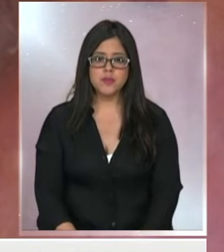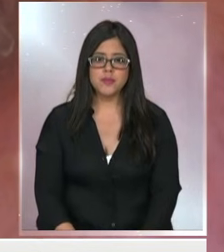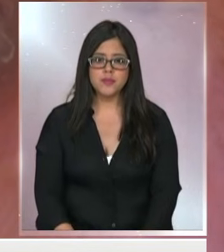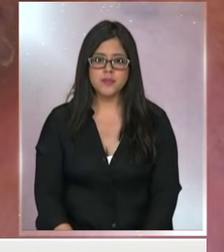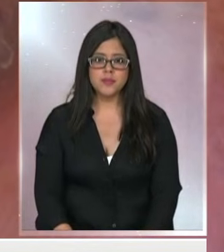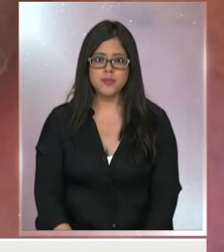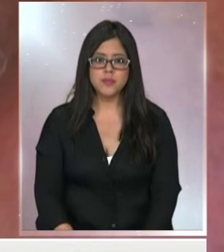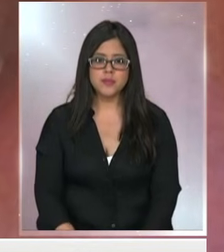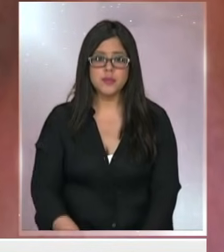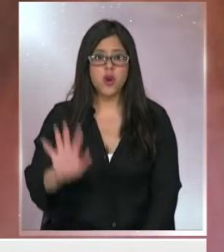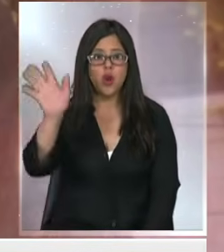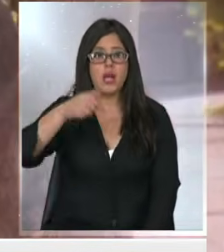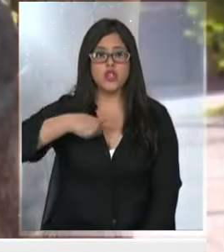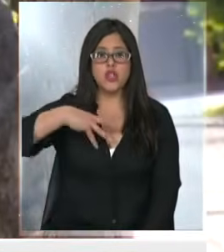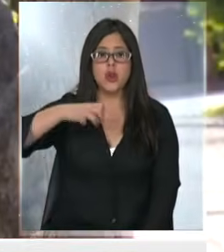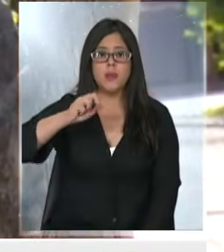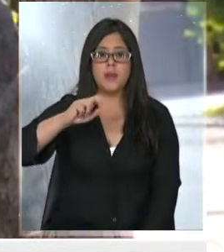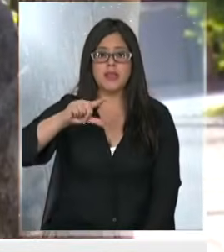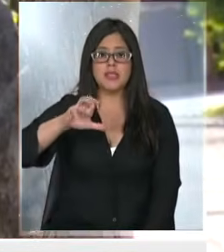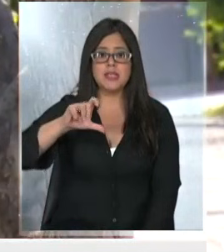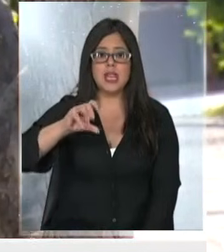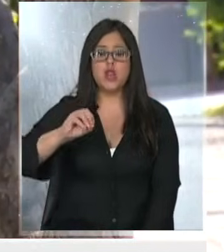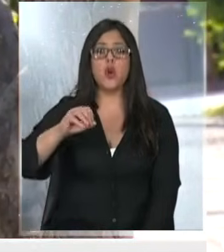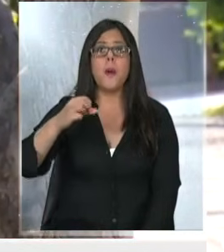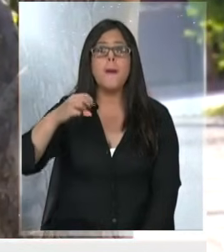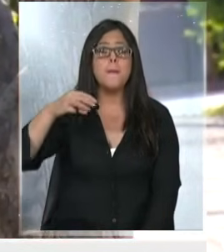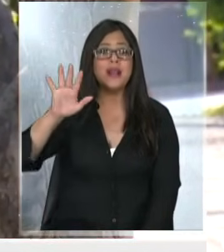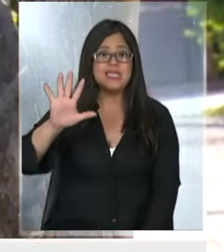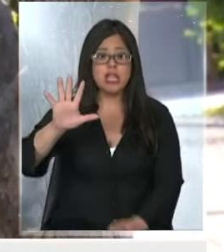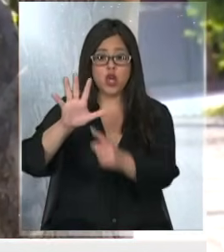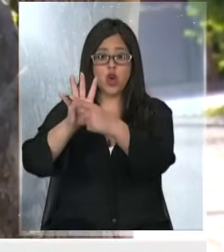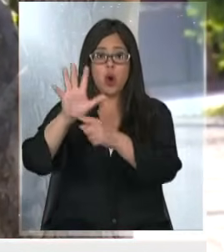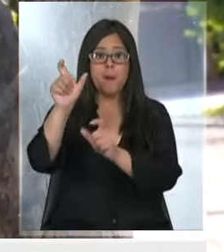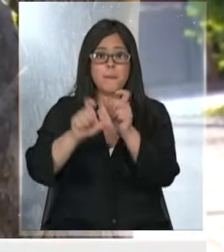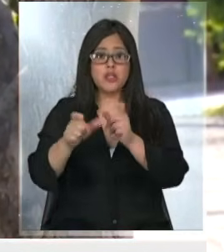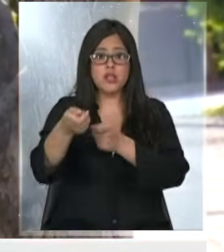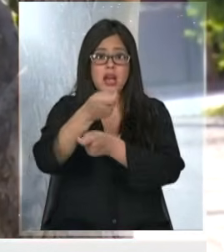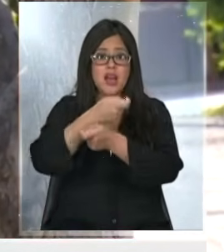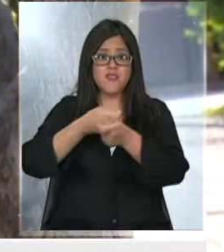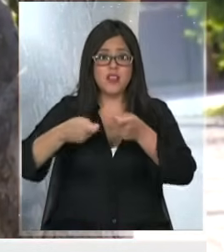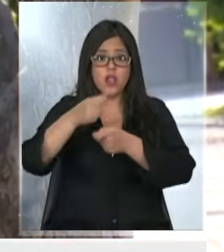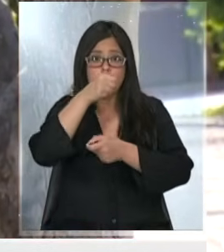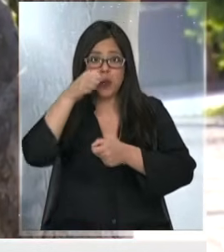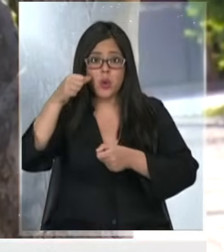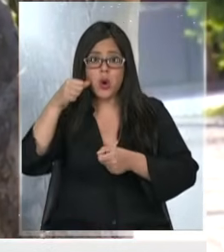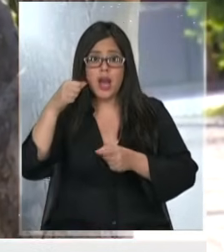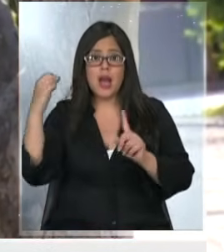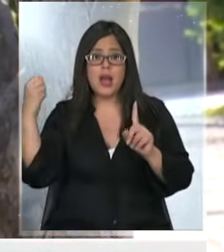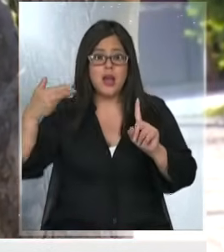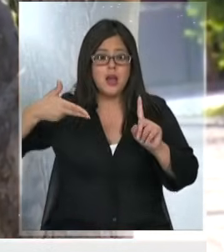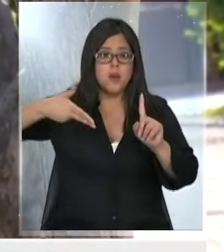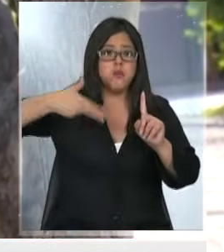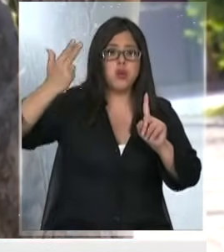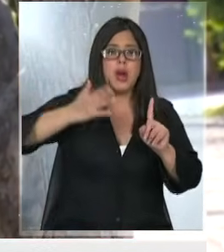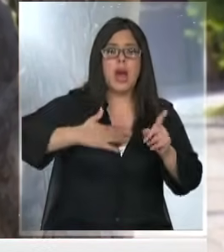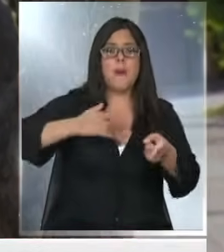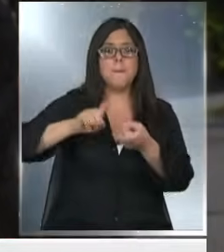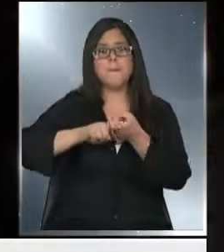Hola, soy Marcelo Parada. 5 narcotraficantes mataron a mi señora con una bala en la